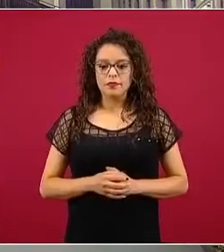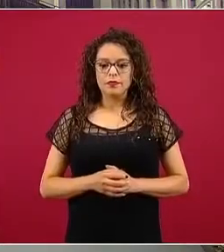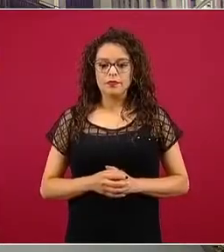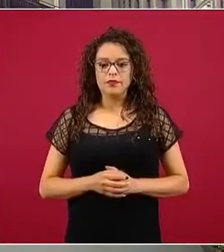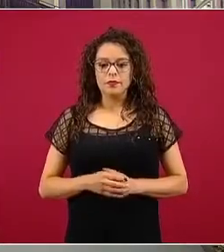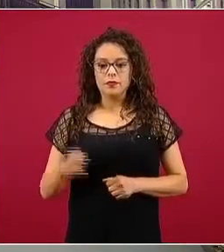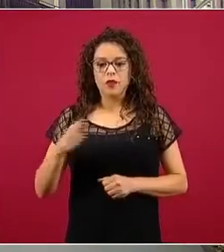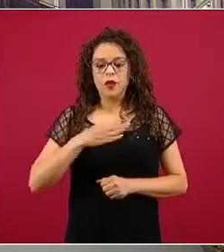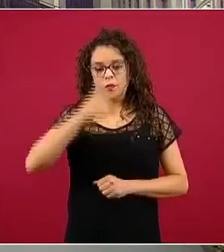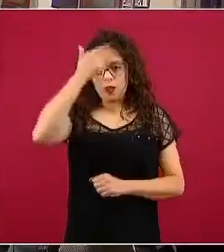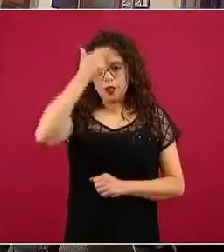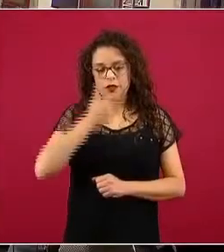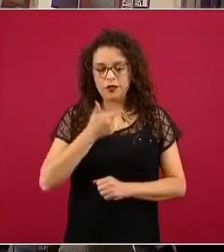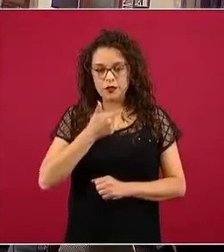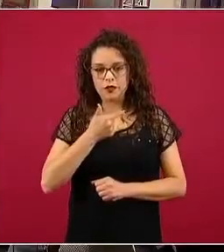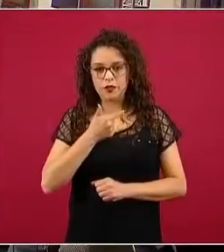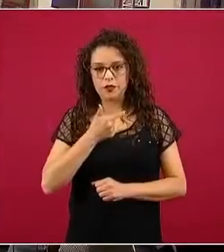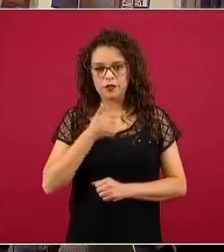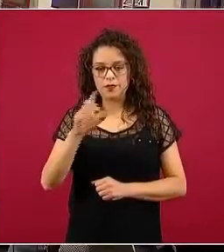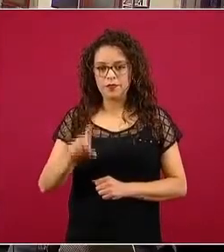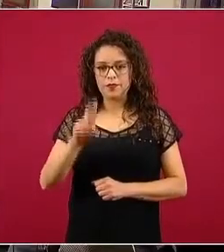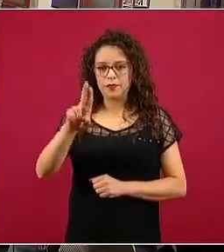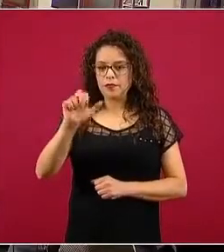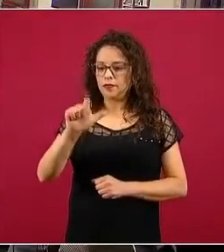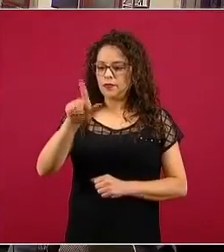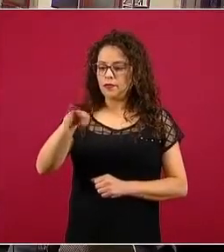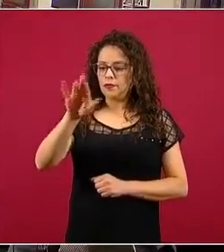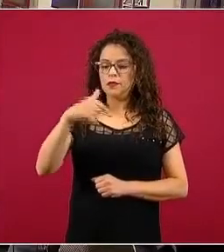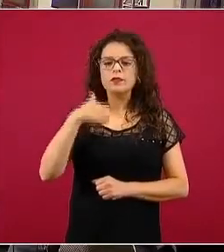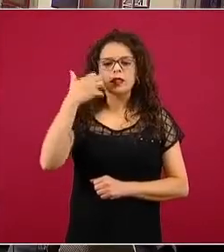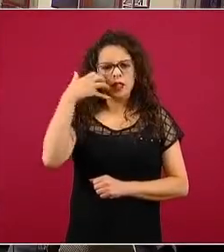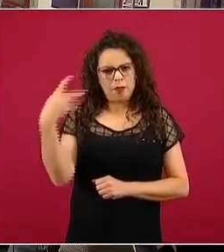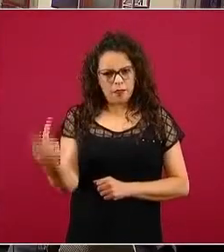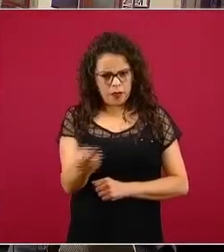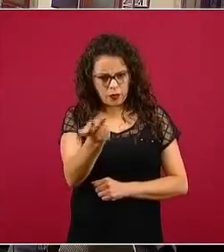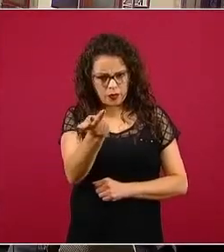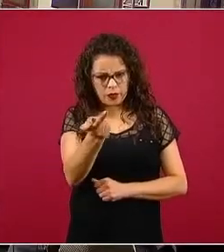Hola, buenas noches. Doctora Lomía, quiero preguntarle